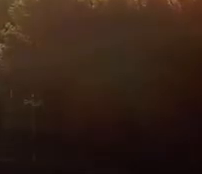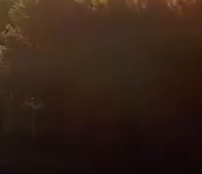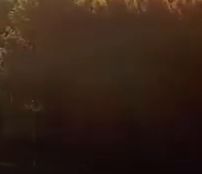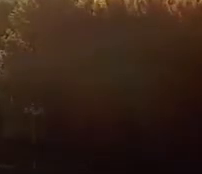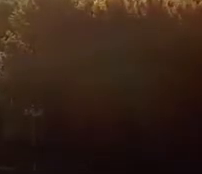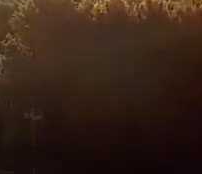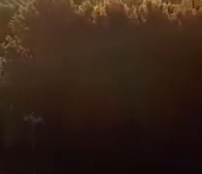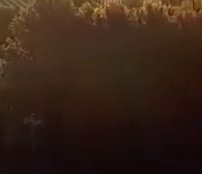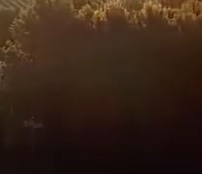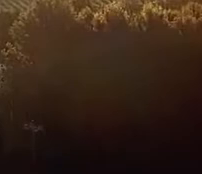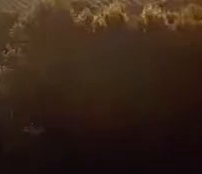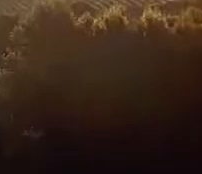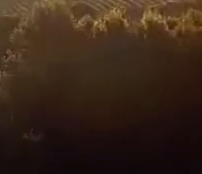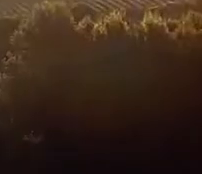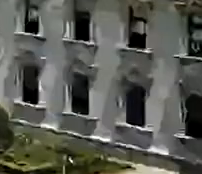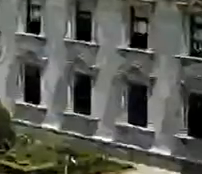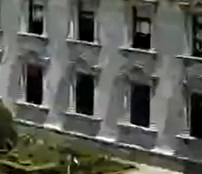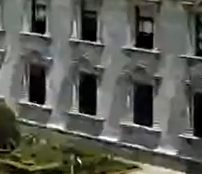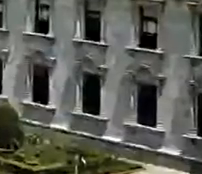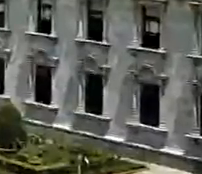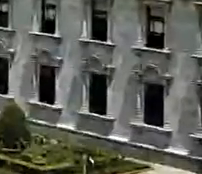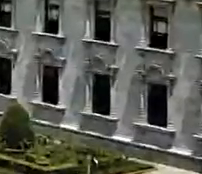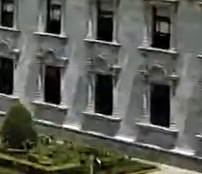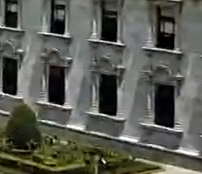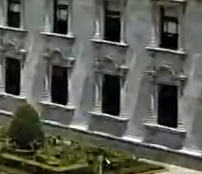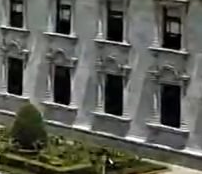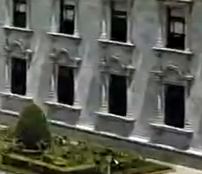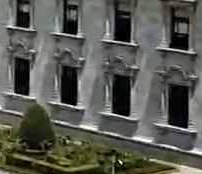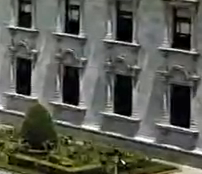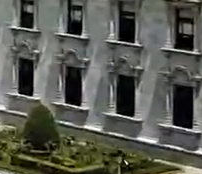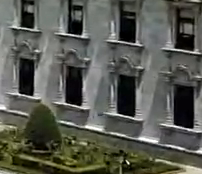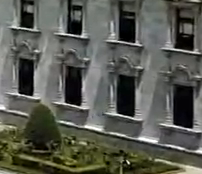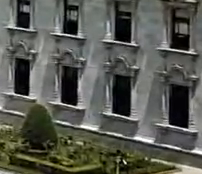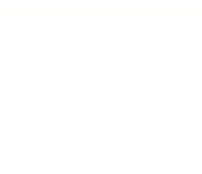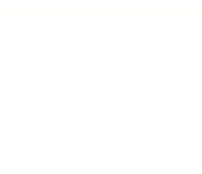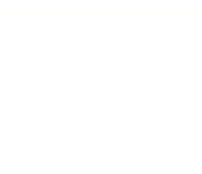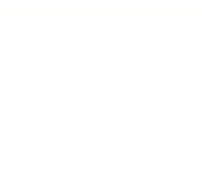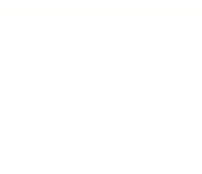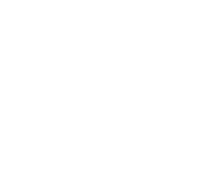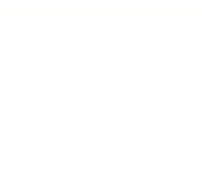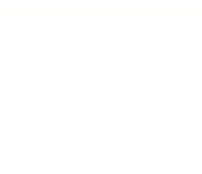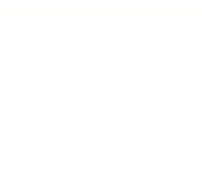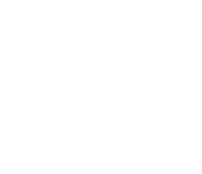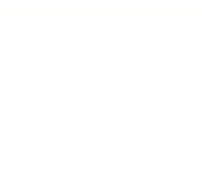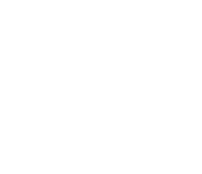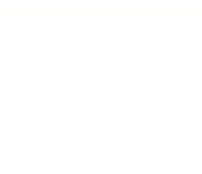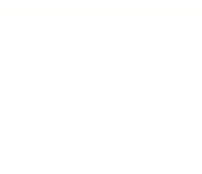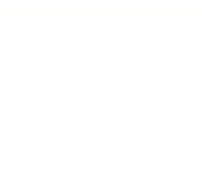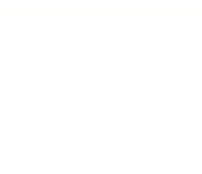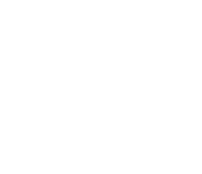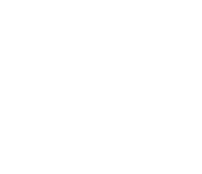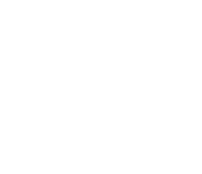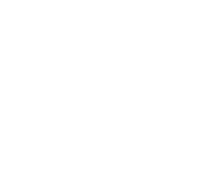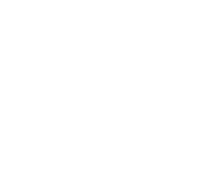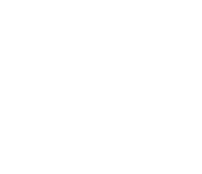Fuerza Guatemala, juntos saldremos adelante. Congreso de la República.